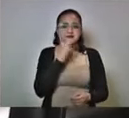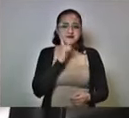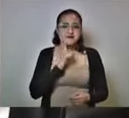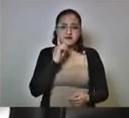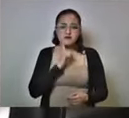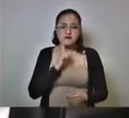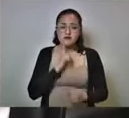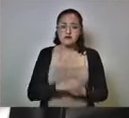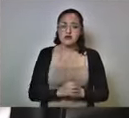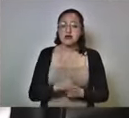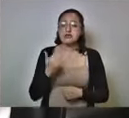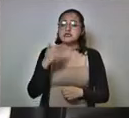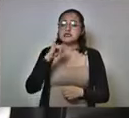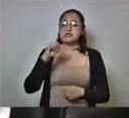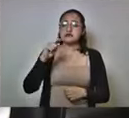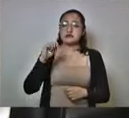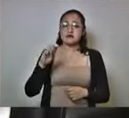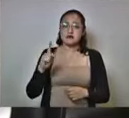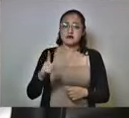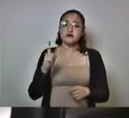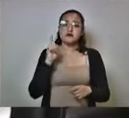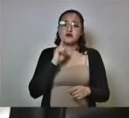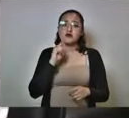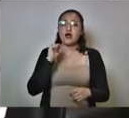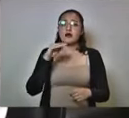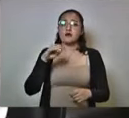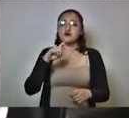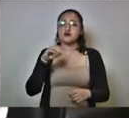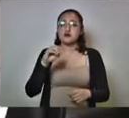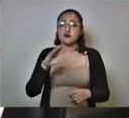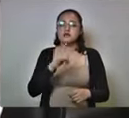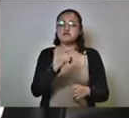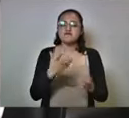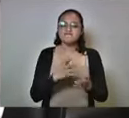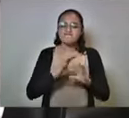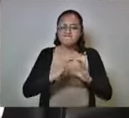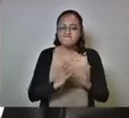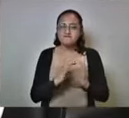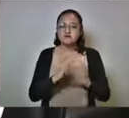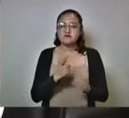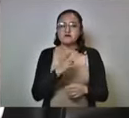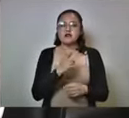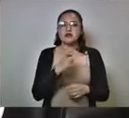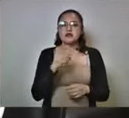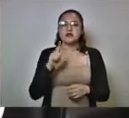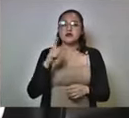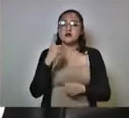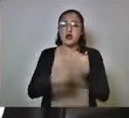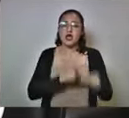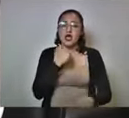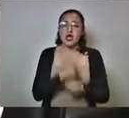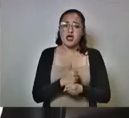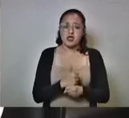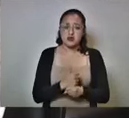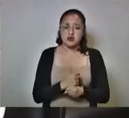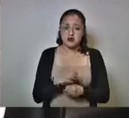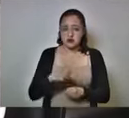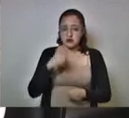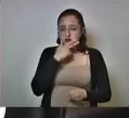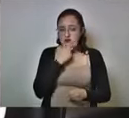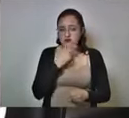Y en el ISTEP, una persona residente de Amozoc, artesano, masculino de 71 años de edad, con 2 días